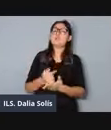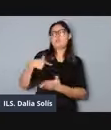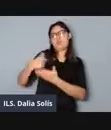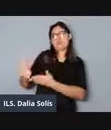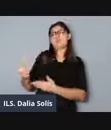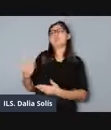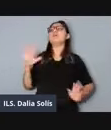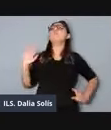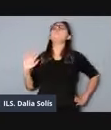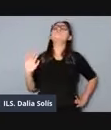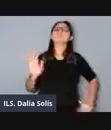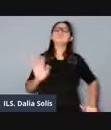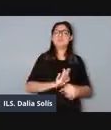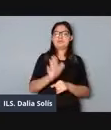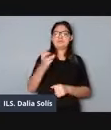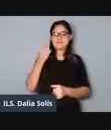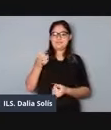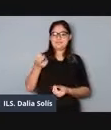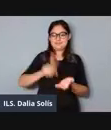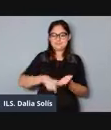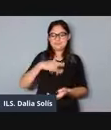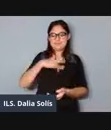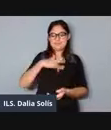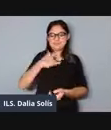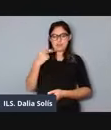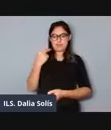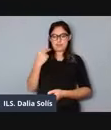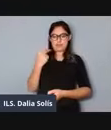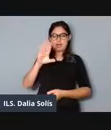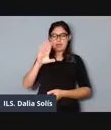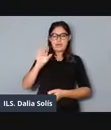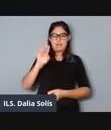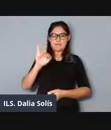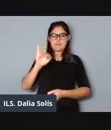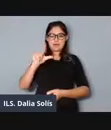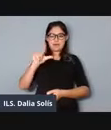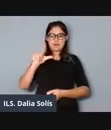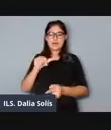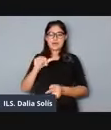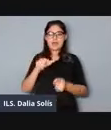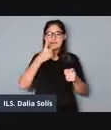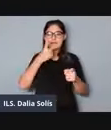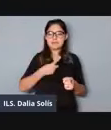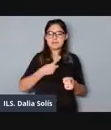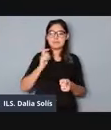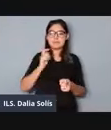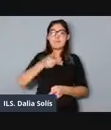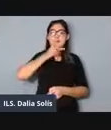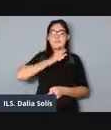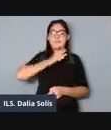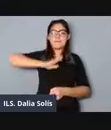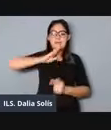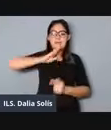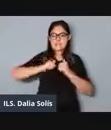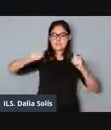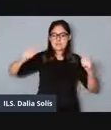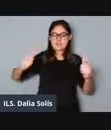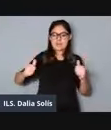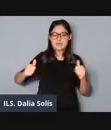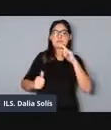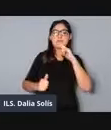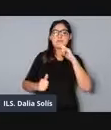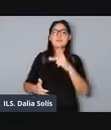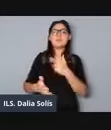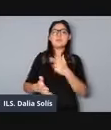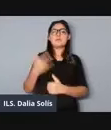hija Camila, que decía, la ventaja de tener padres separados o que no vivamos juntos es, era,